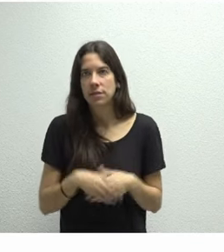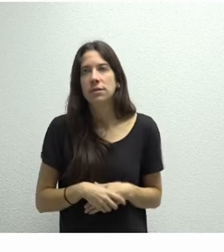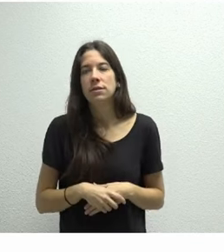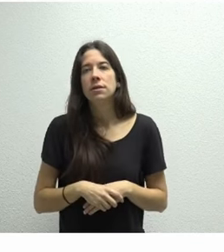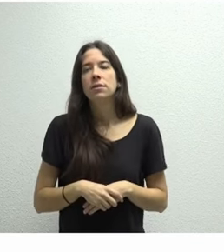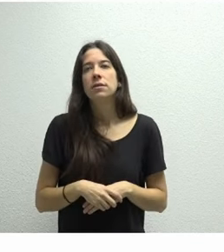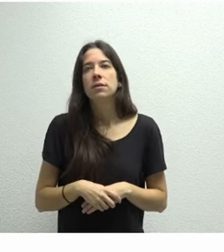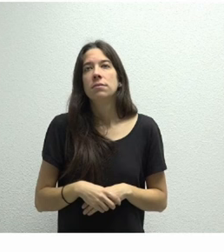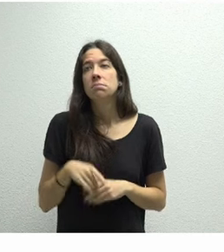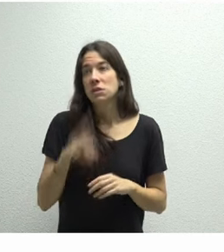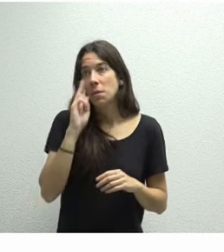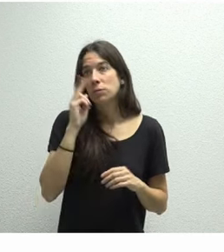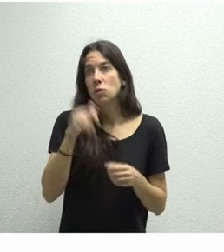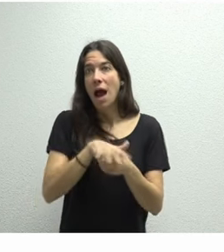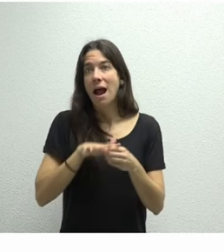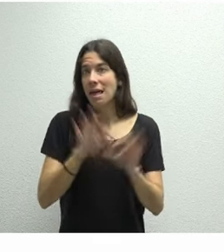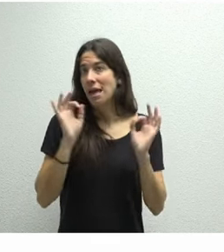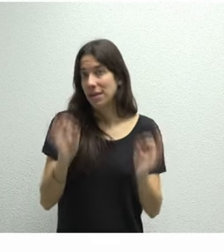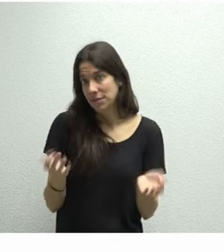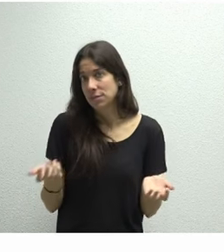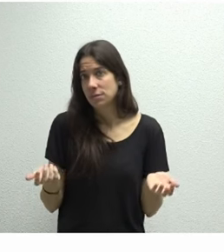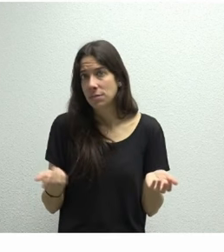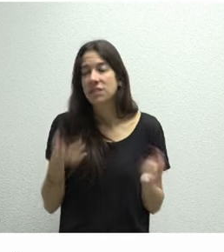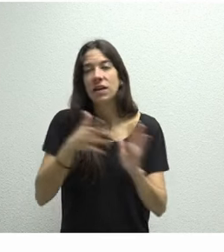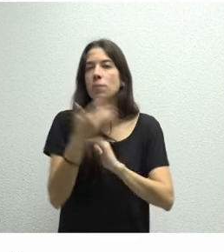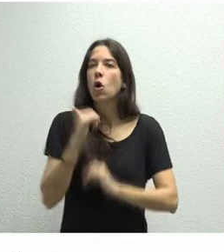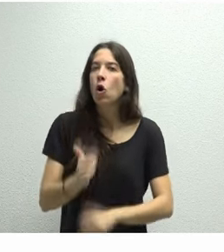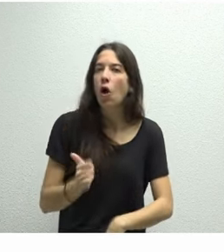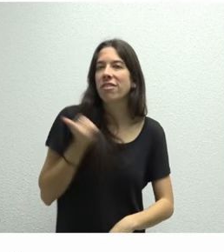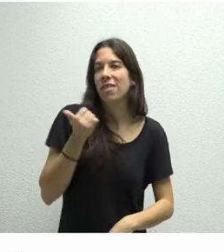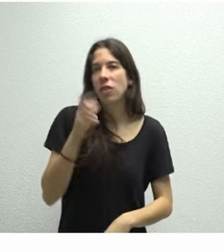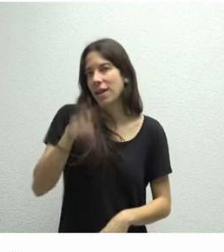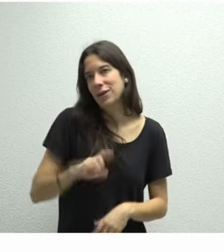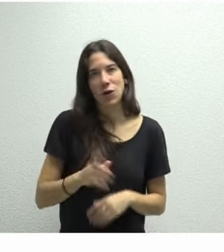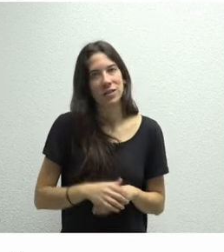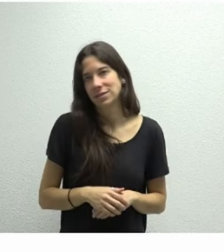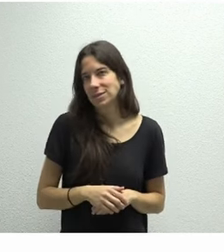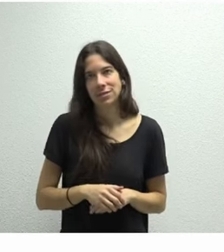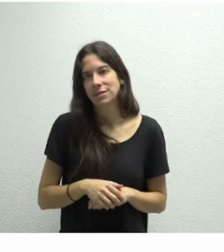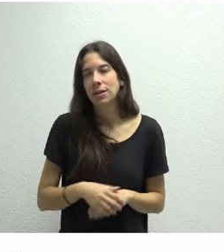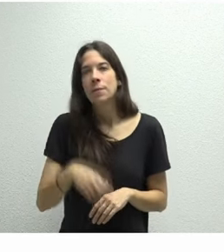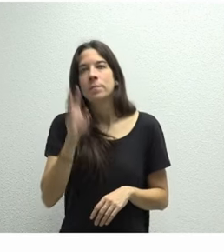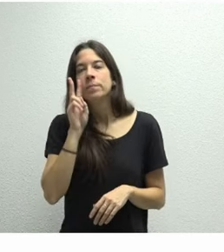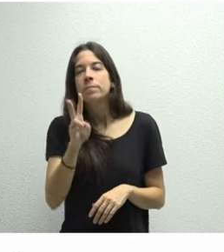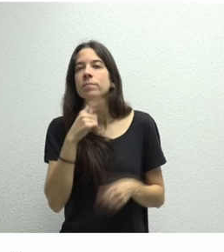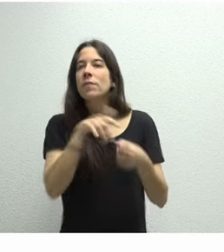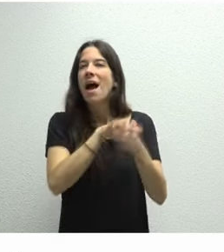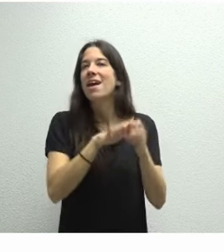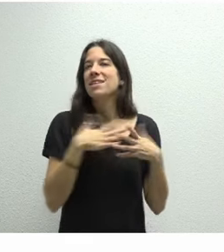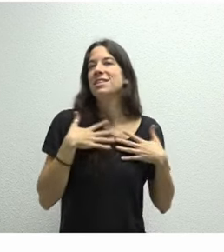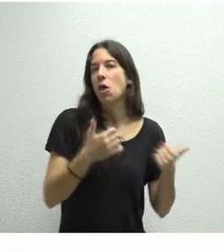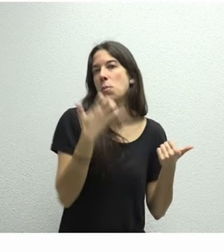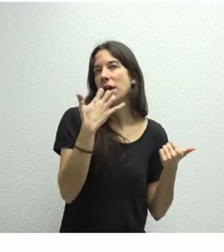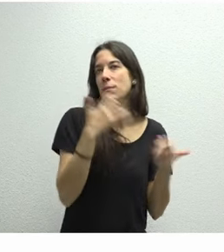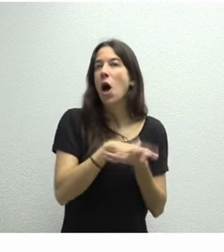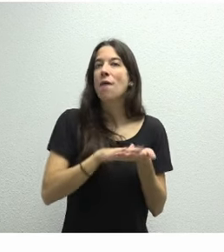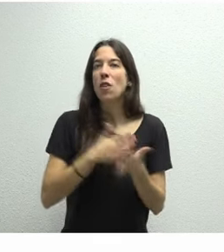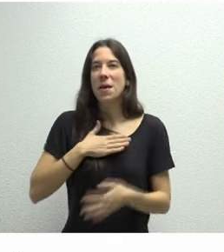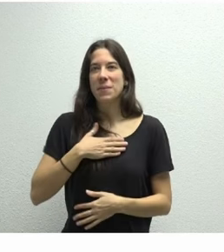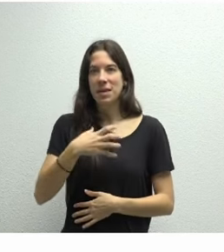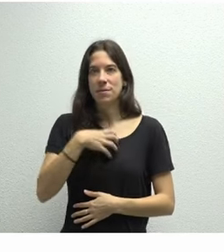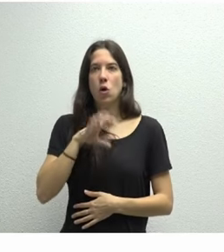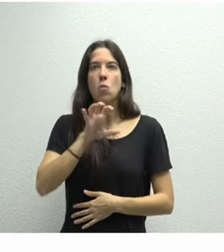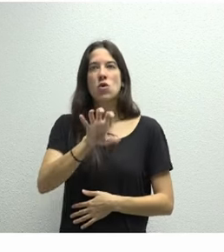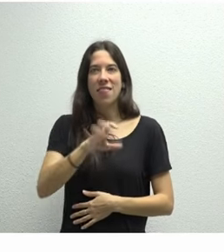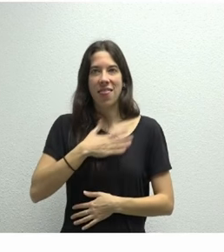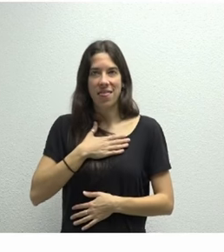eso lo que sería un área no suele haber una coincidencia eh entre lo que serían áreas áreas de salud por ejemplo hablo de mi comunidad que es la que